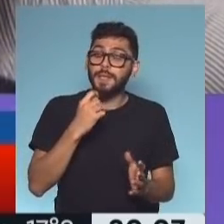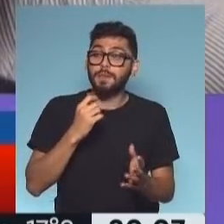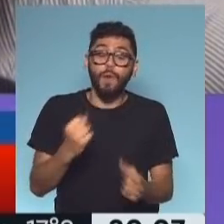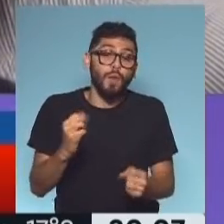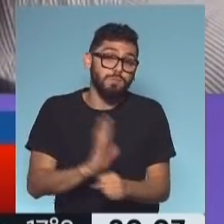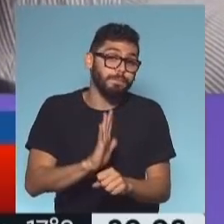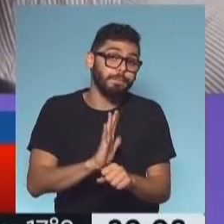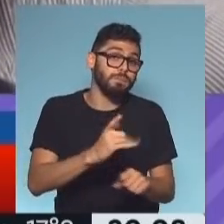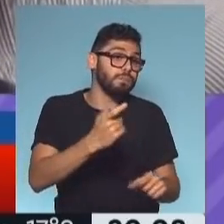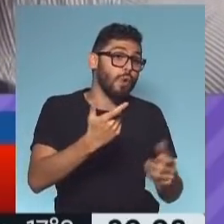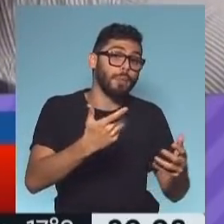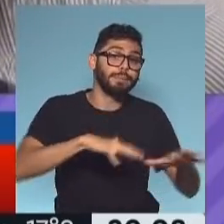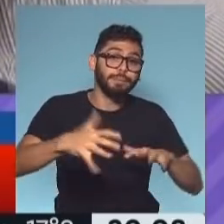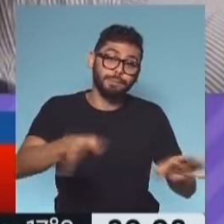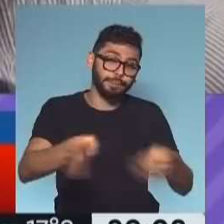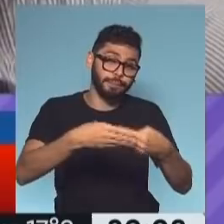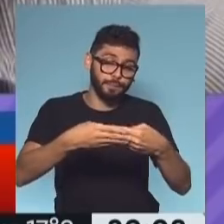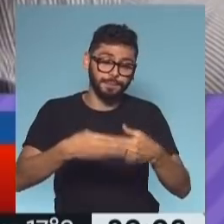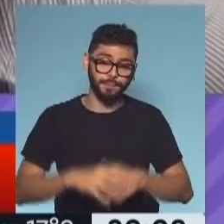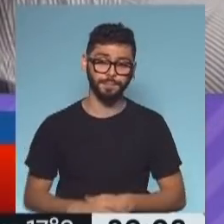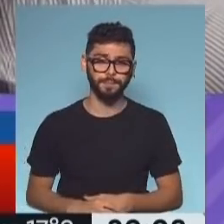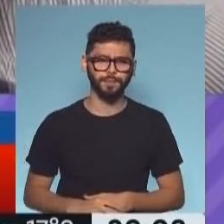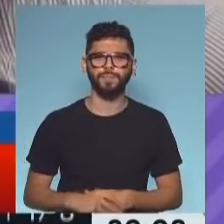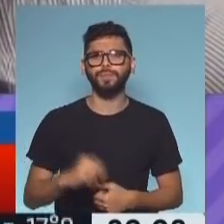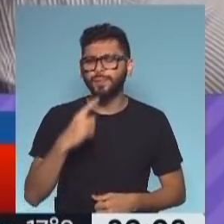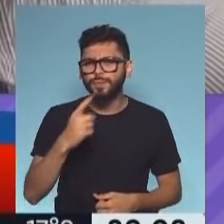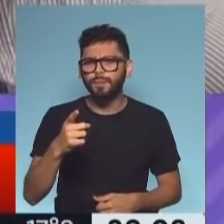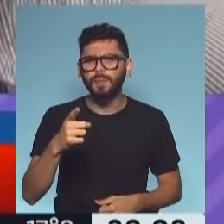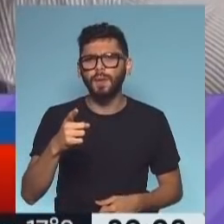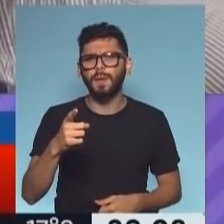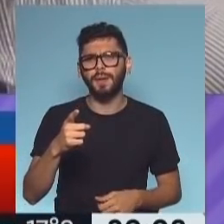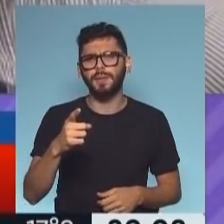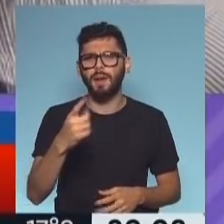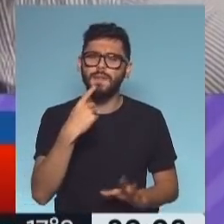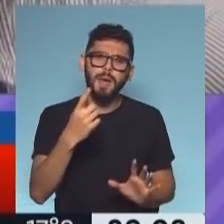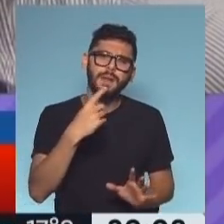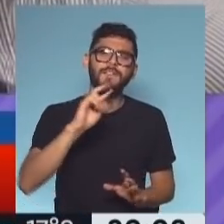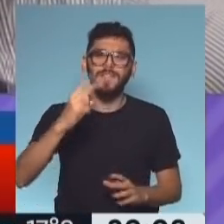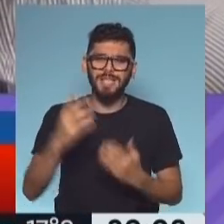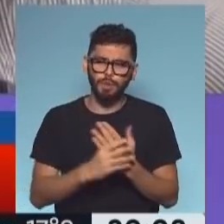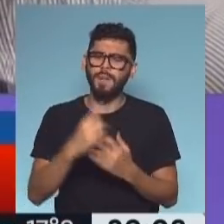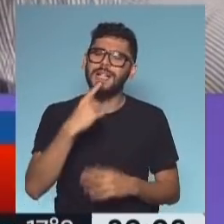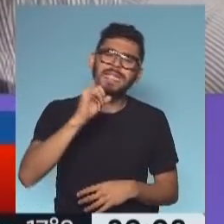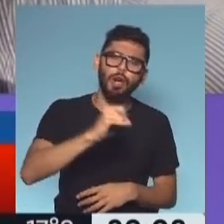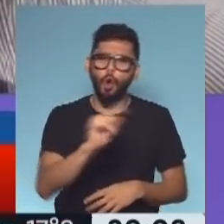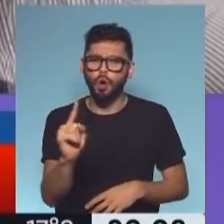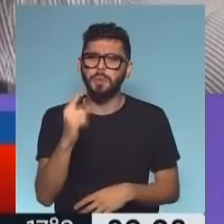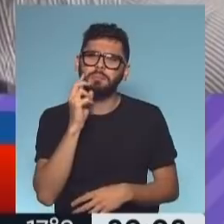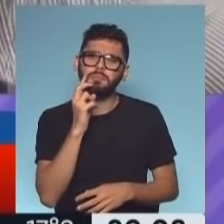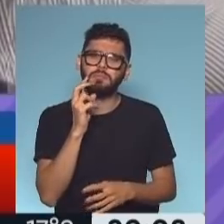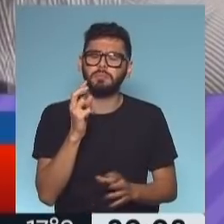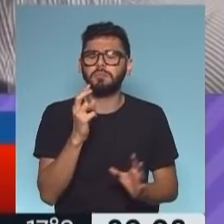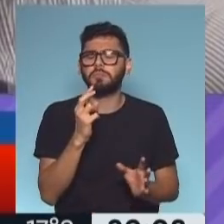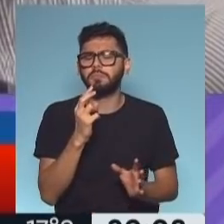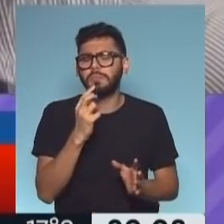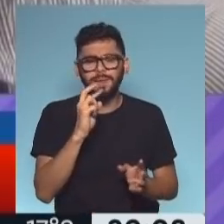las actividades y la circulación. Ministro, estamos viendo, usted me va a decir si sí o no, viceministro, estamos viendo un número alto